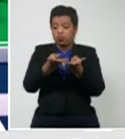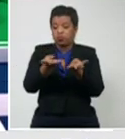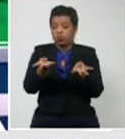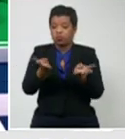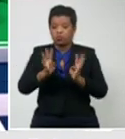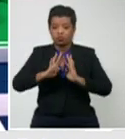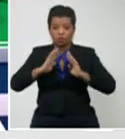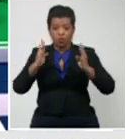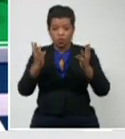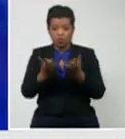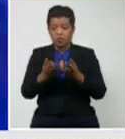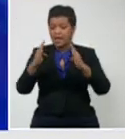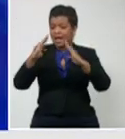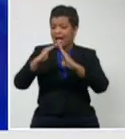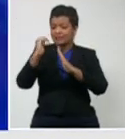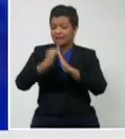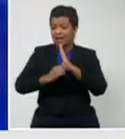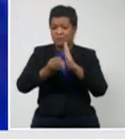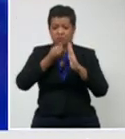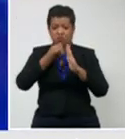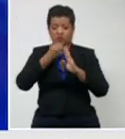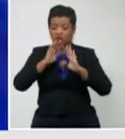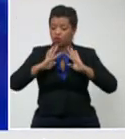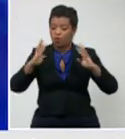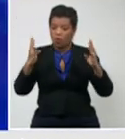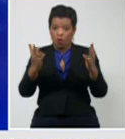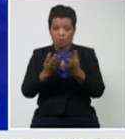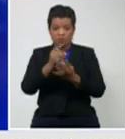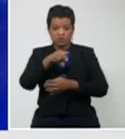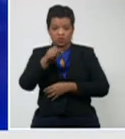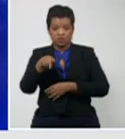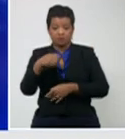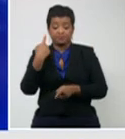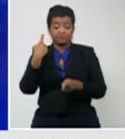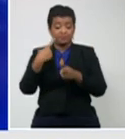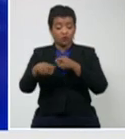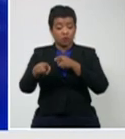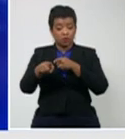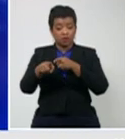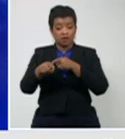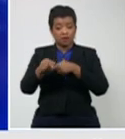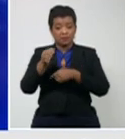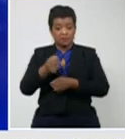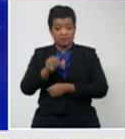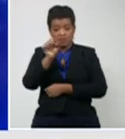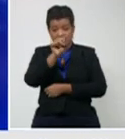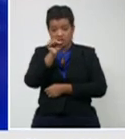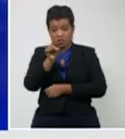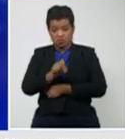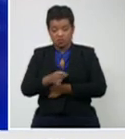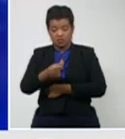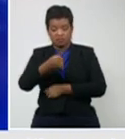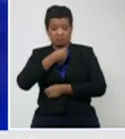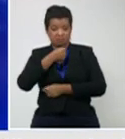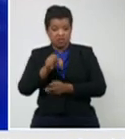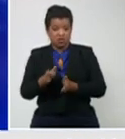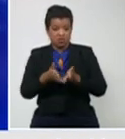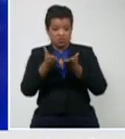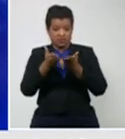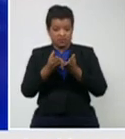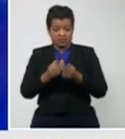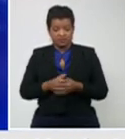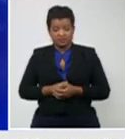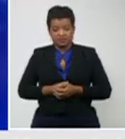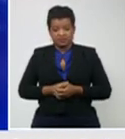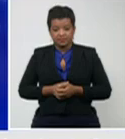bueno, pues le toca. Y la última pregunta de Anik Flores, de Cuba Visión Internacional. ¿Cómo puede influir el MINSAP en que se